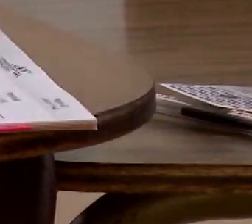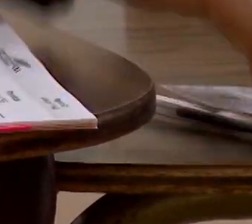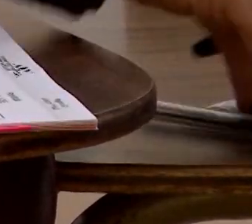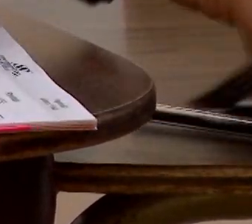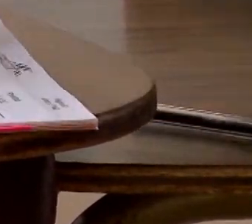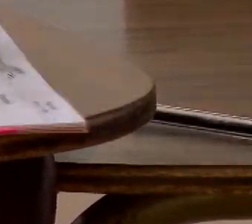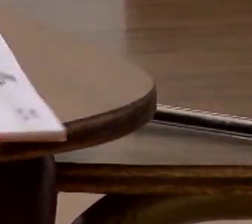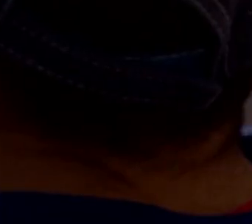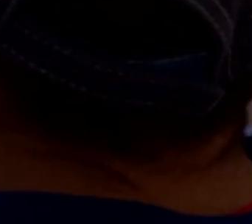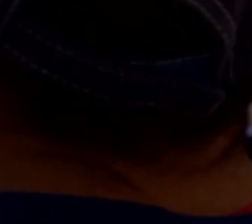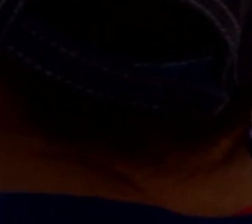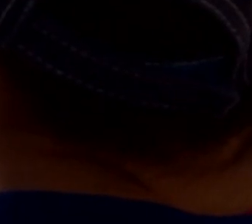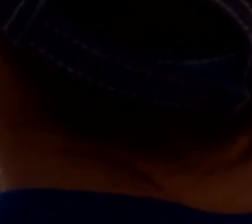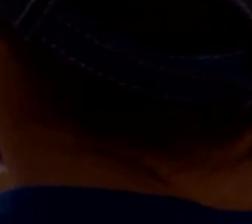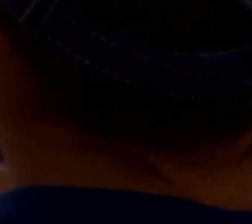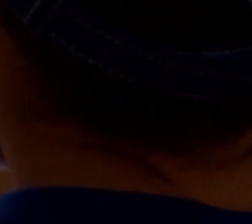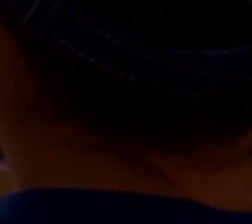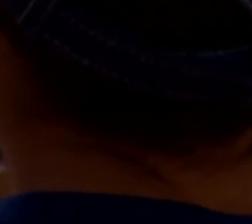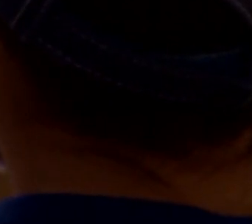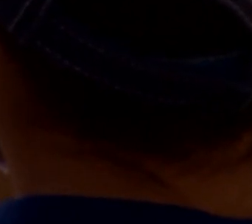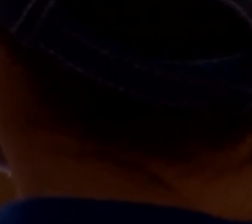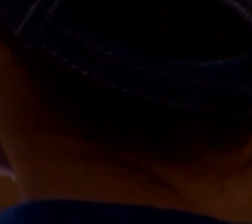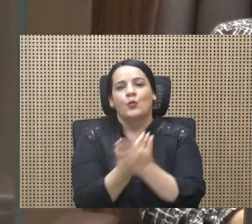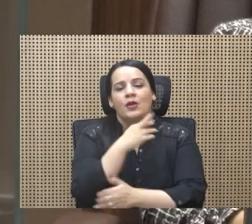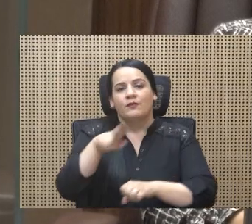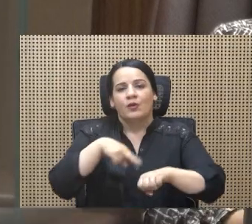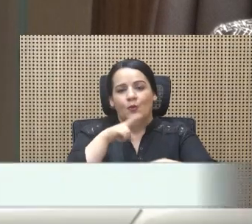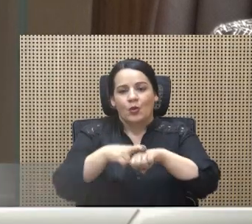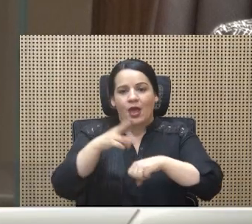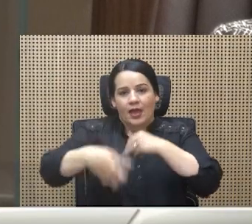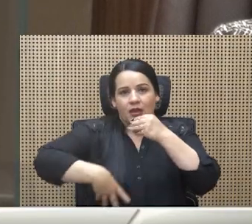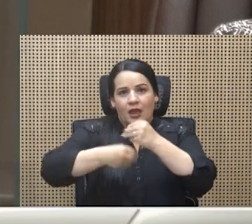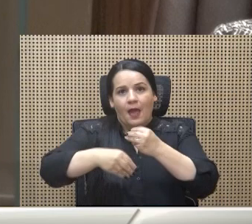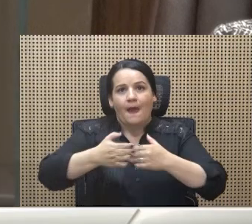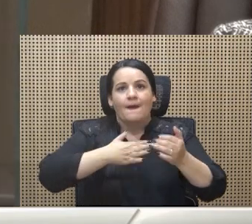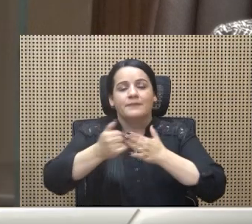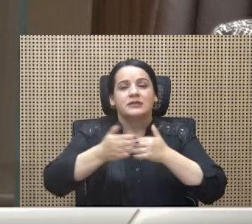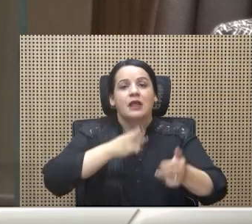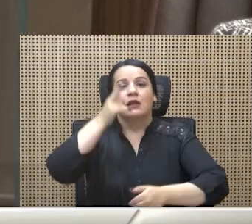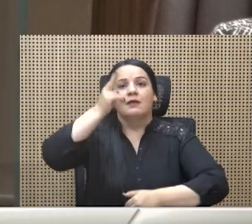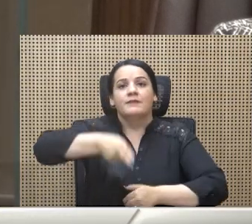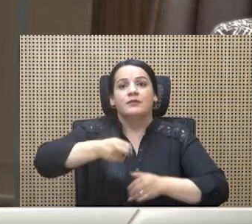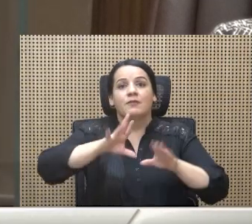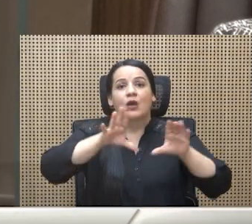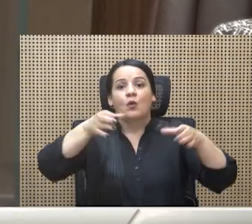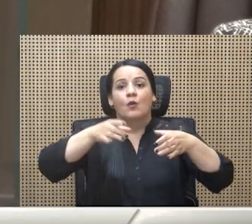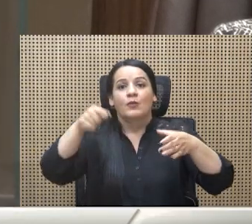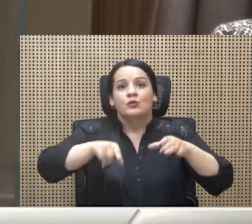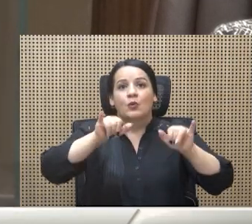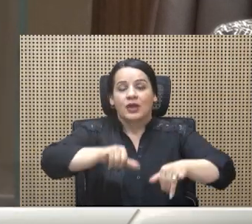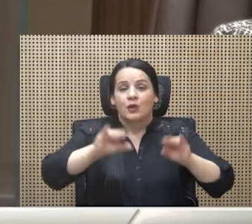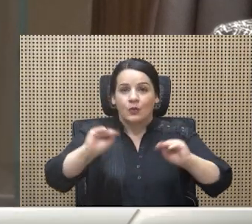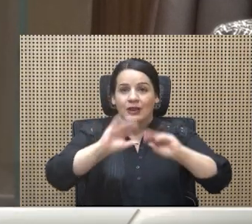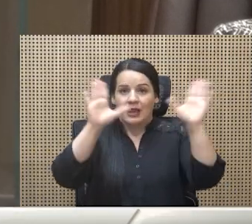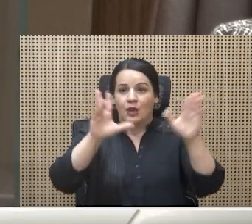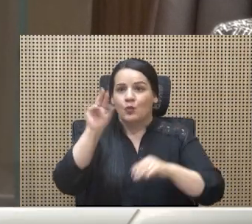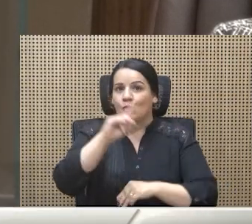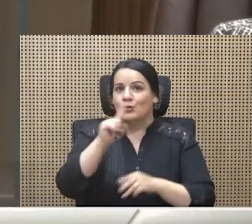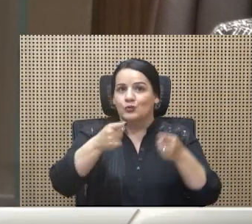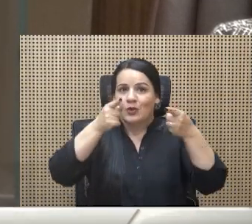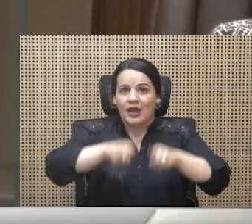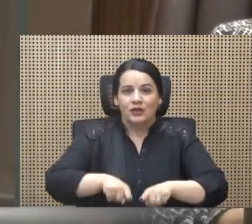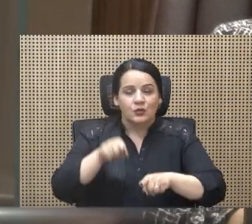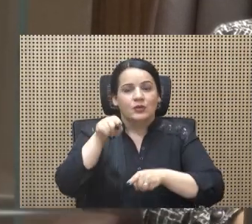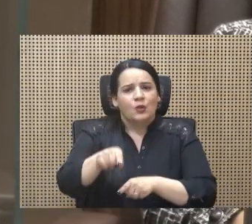violentando el artículo 128 del código electoral que a pesar de que en la misma comisión quedó claro que no es un caso de una